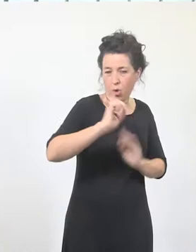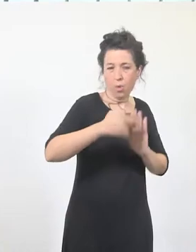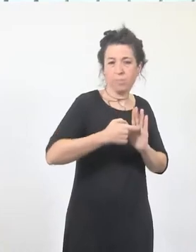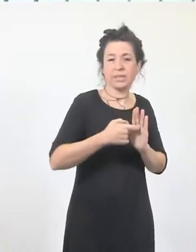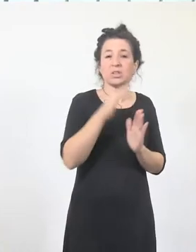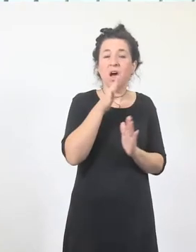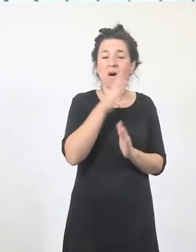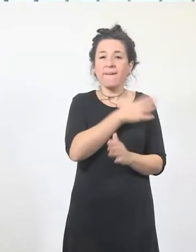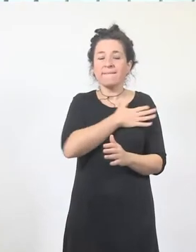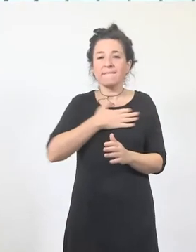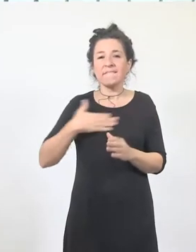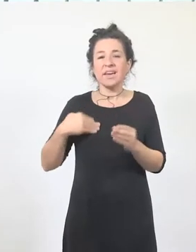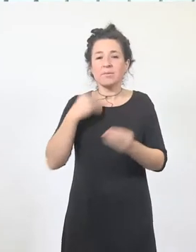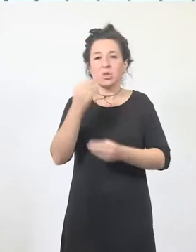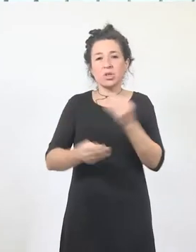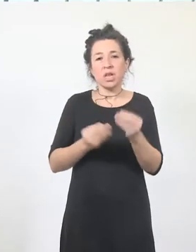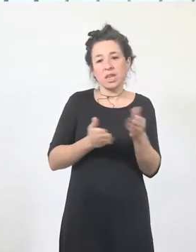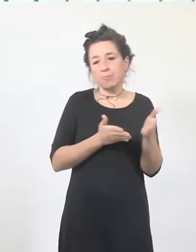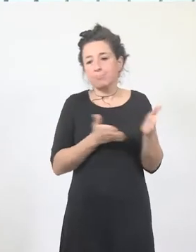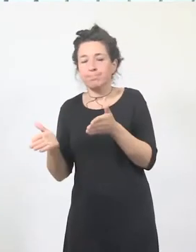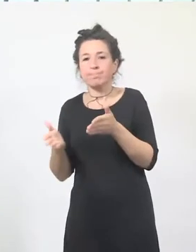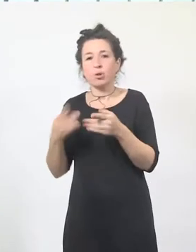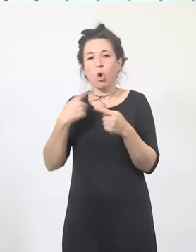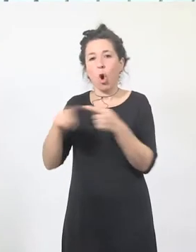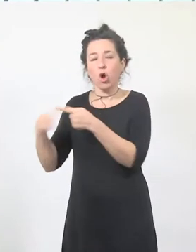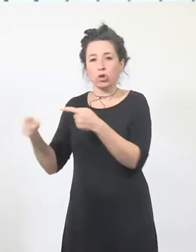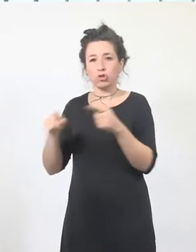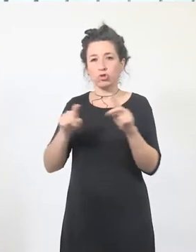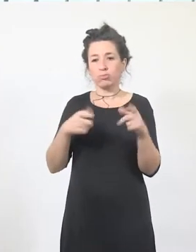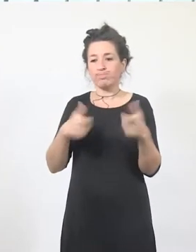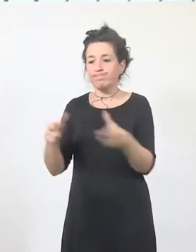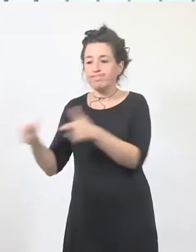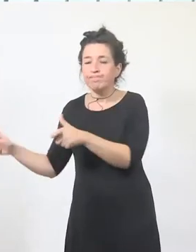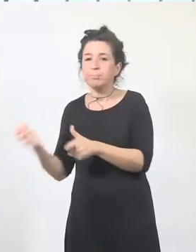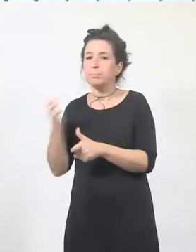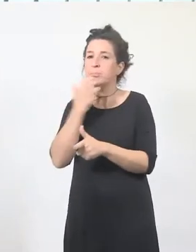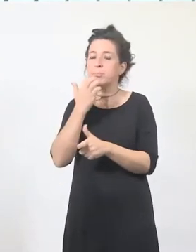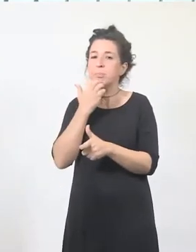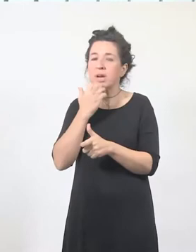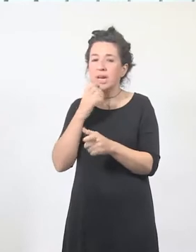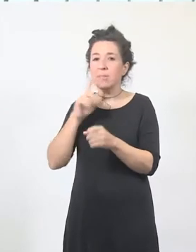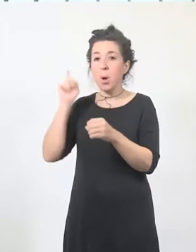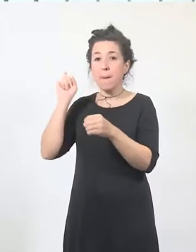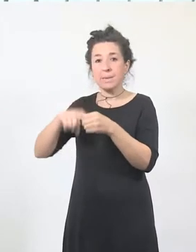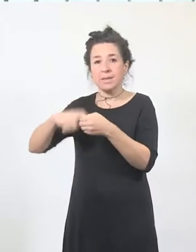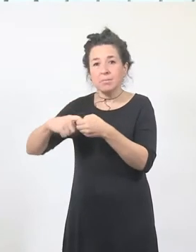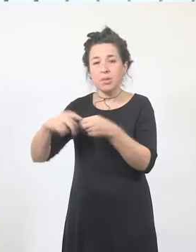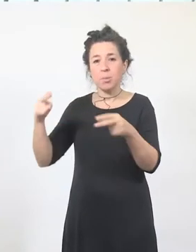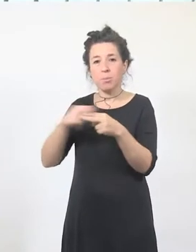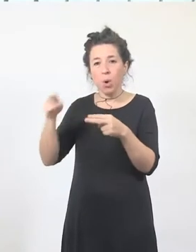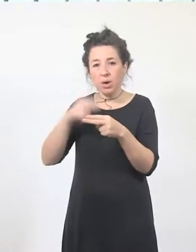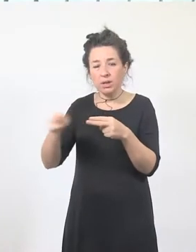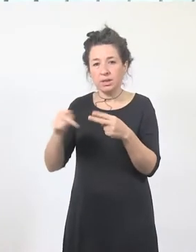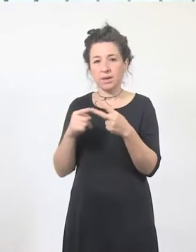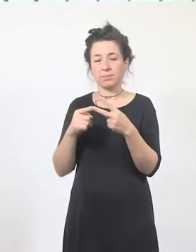queremos hacer es trabajar más otros aspectos, como el tema de la participación